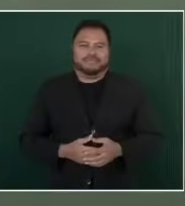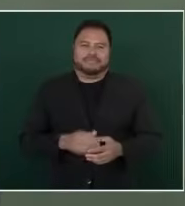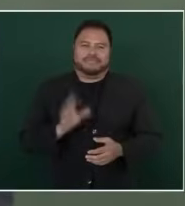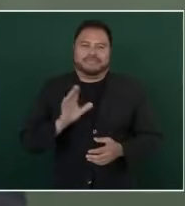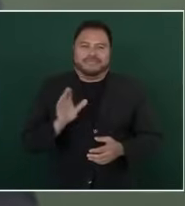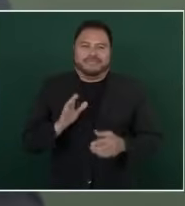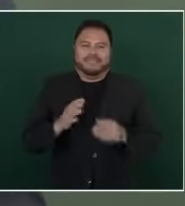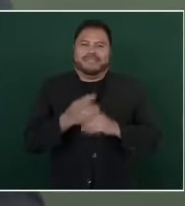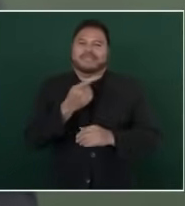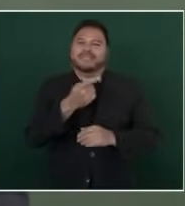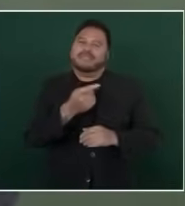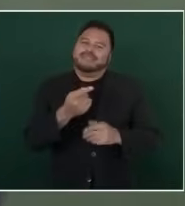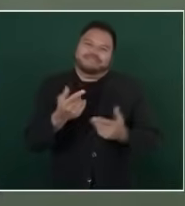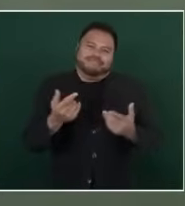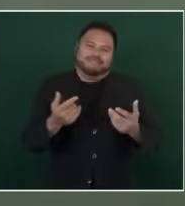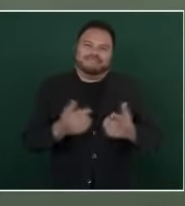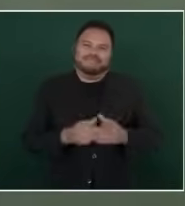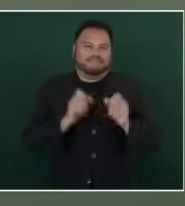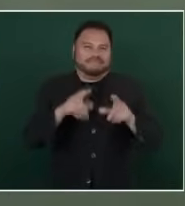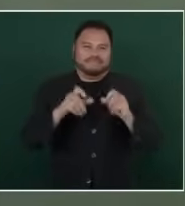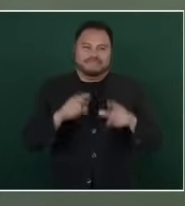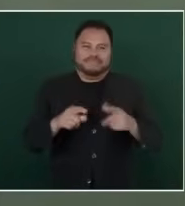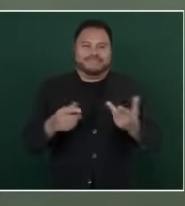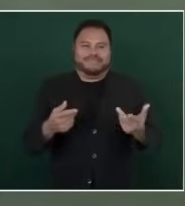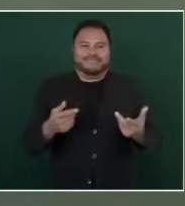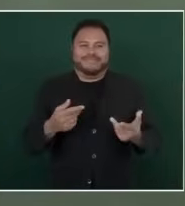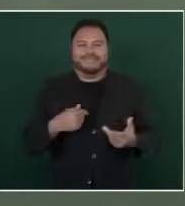del Poder Judicial.